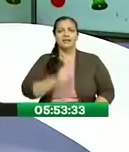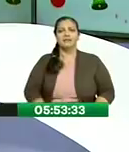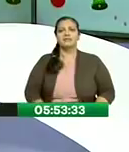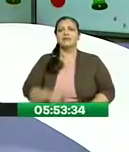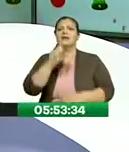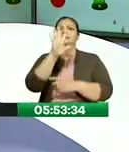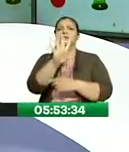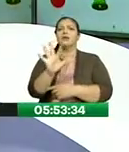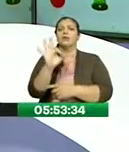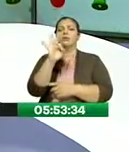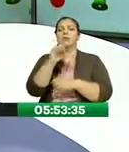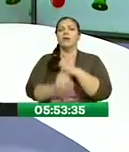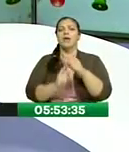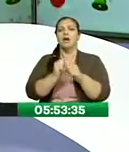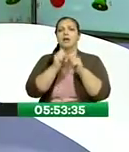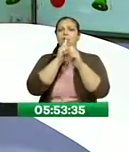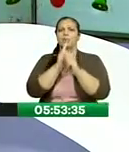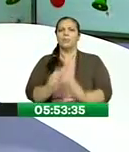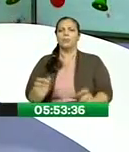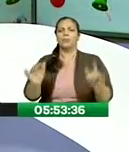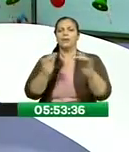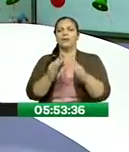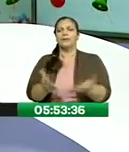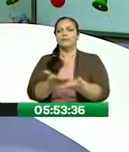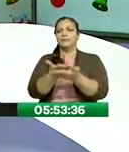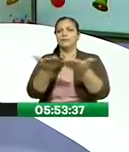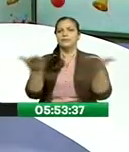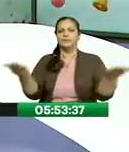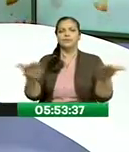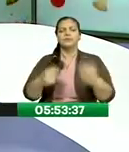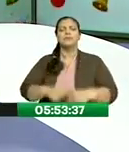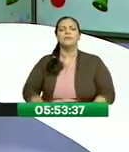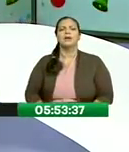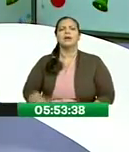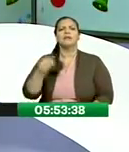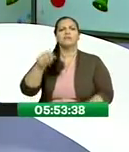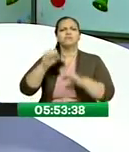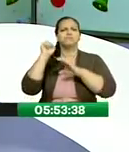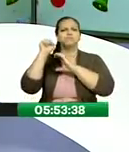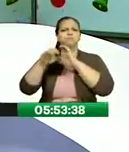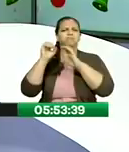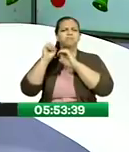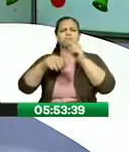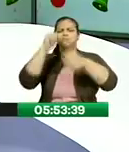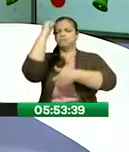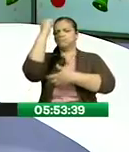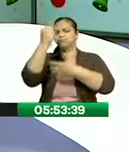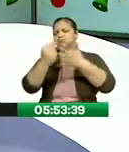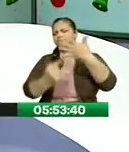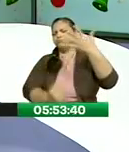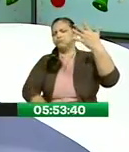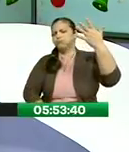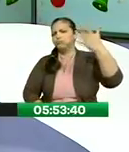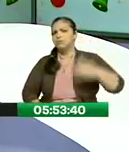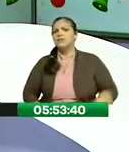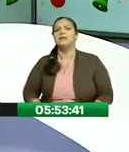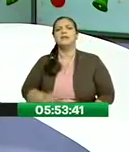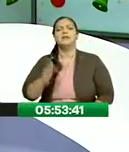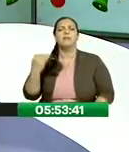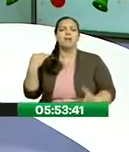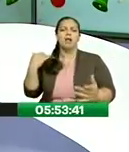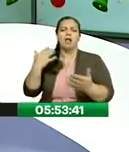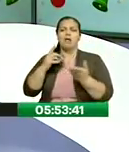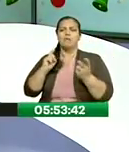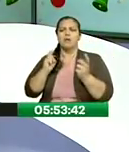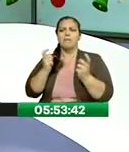dando información y entretenimiento para nuestra querida audiencia, a quien le debemos su fiel sintonía y por la que innovamos de manera